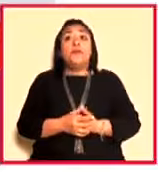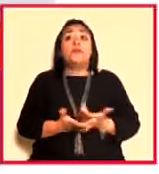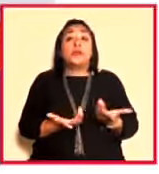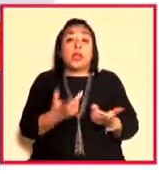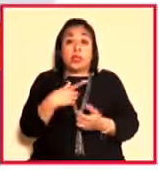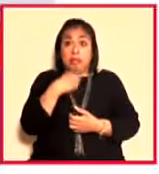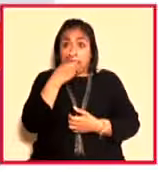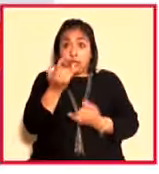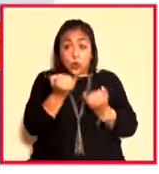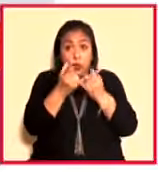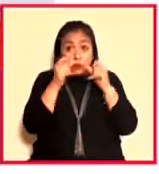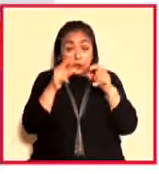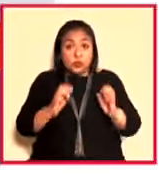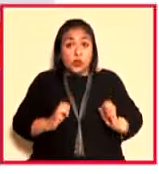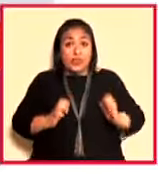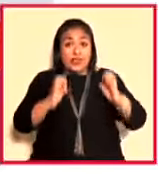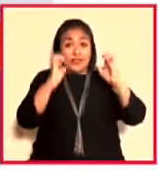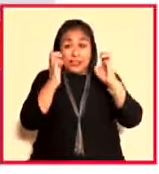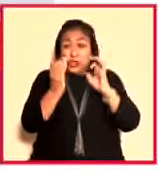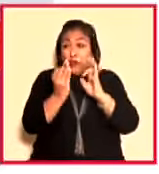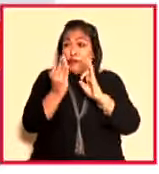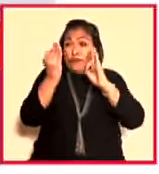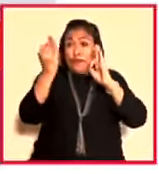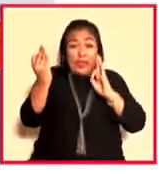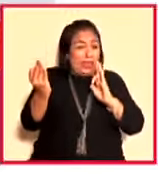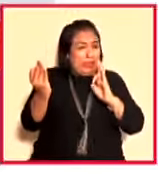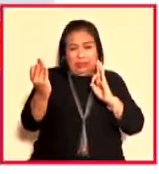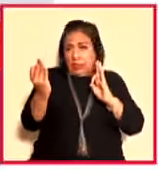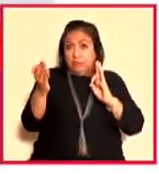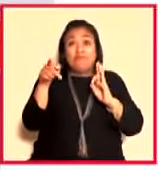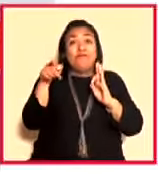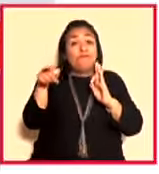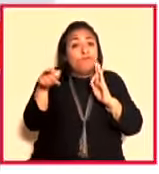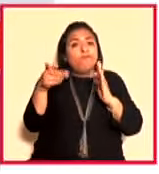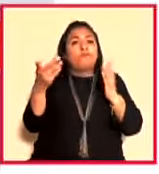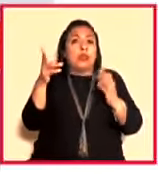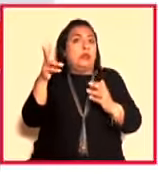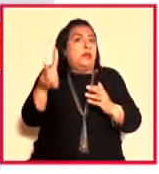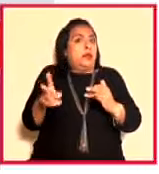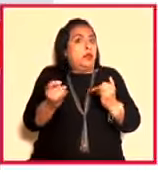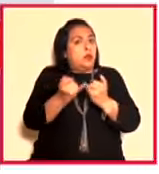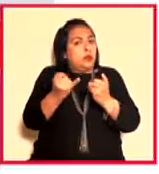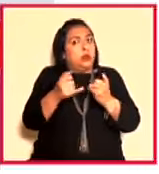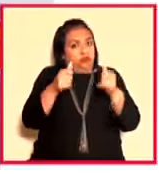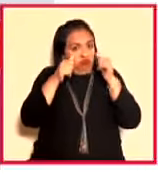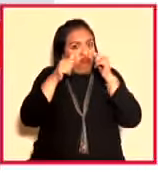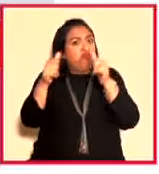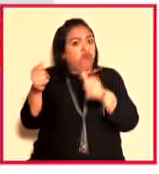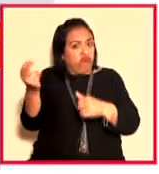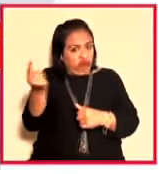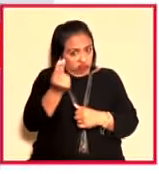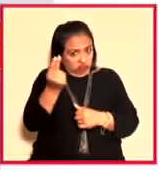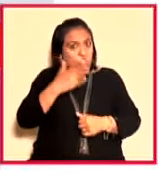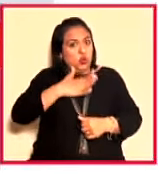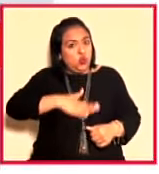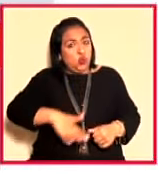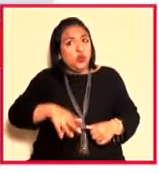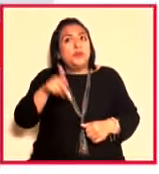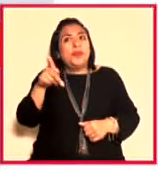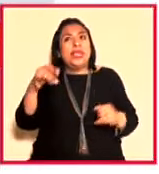mismo de un edificio que está justo enfrente del kiosco y que sin embargo merece también toda nuestra atención. Hablamos del